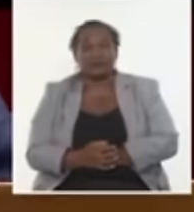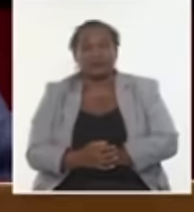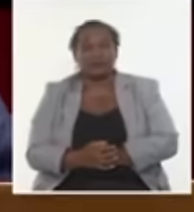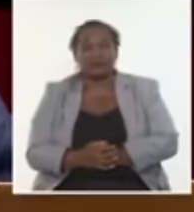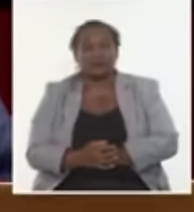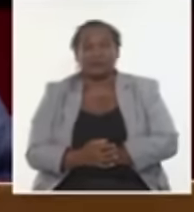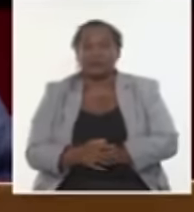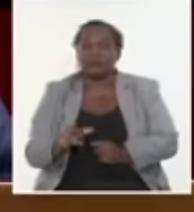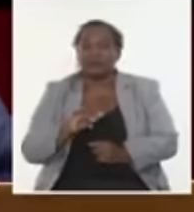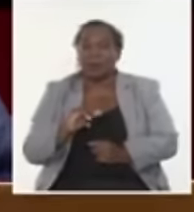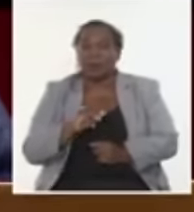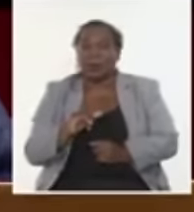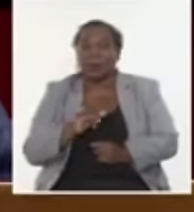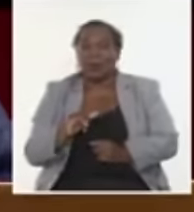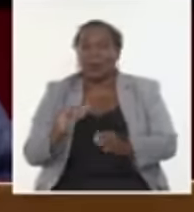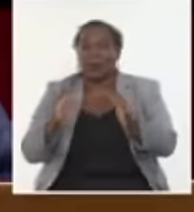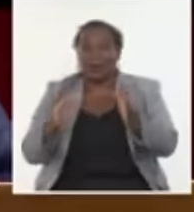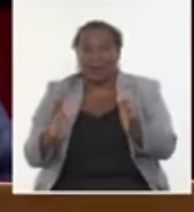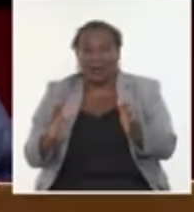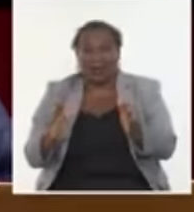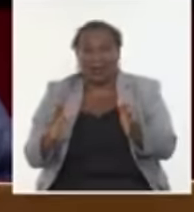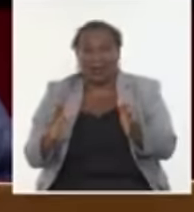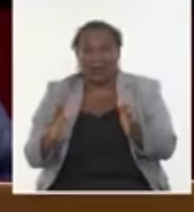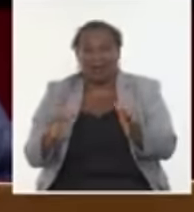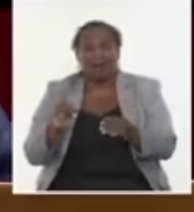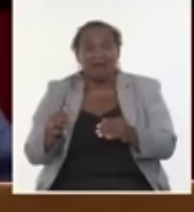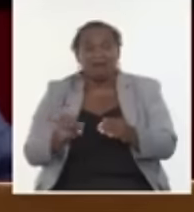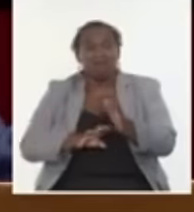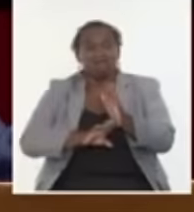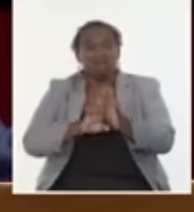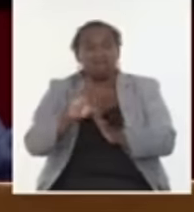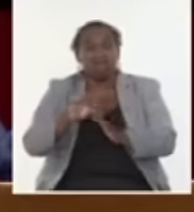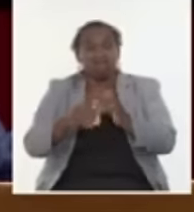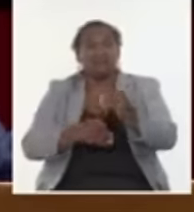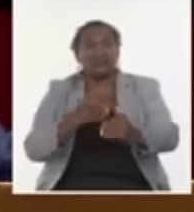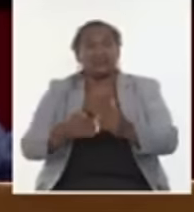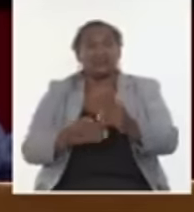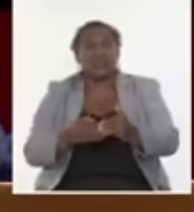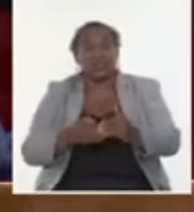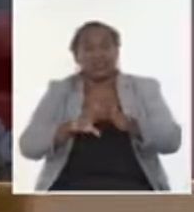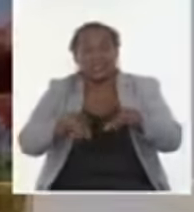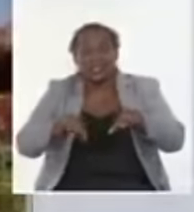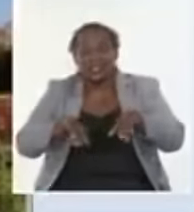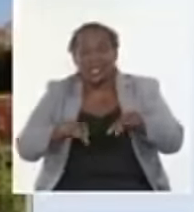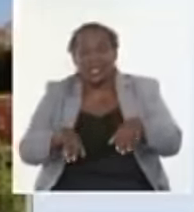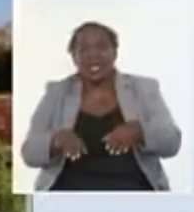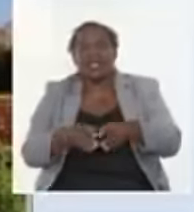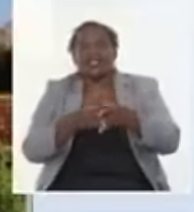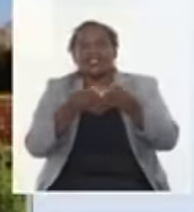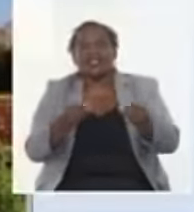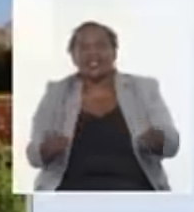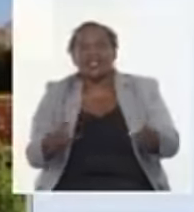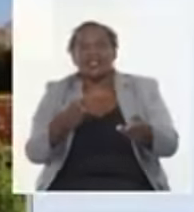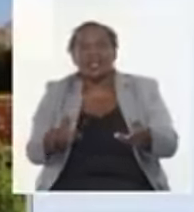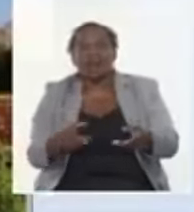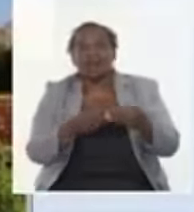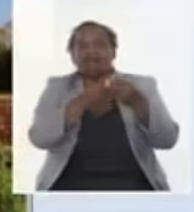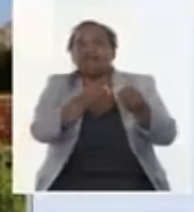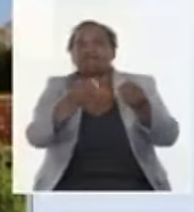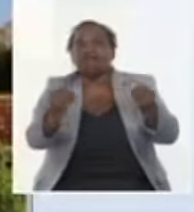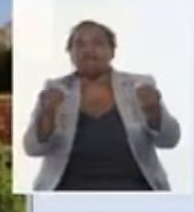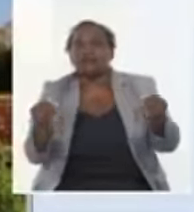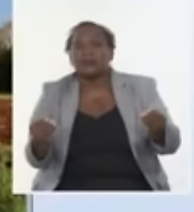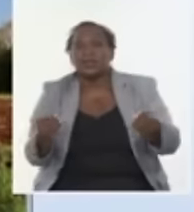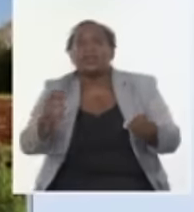También en el periodo se avanzó en el proceso de depuración de las tierras entregadas en usufructo